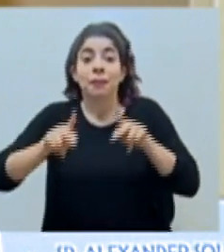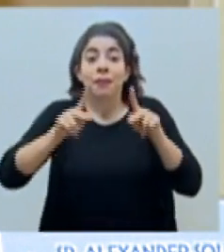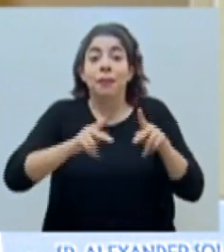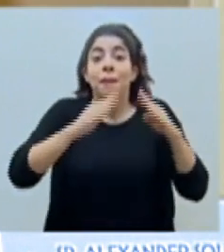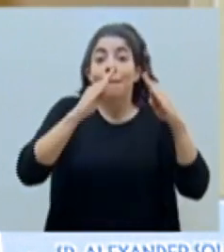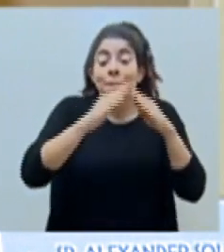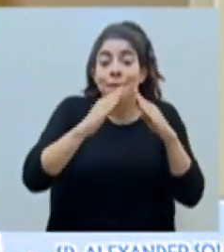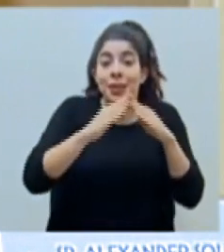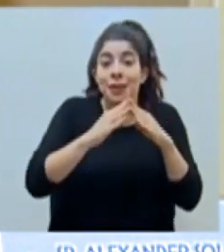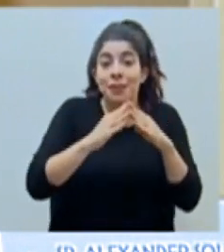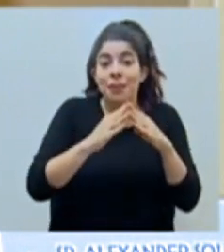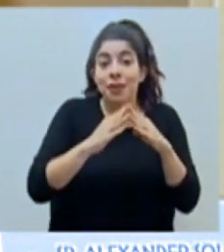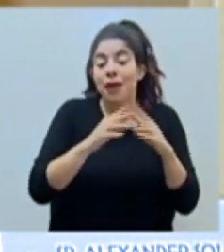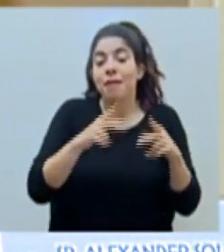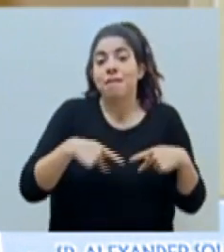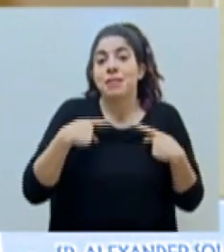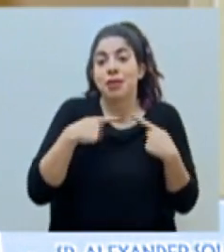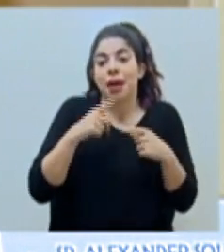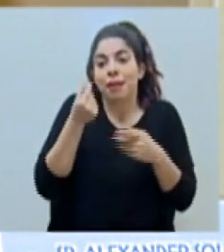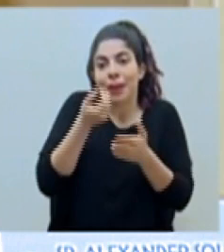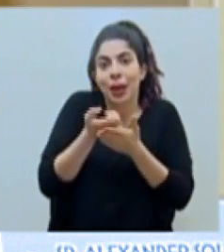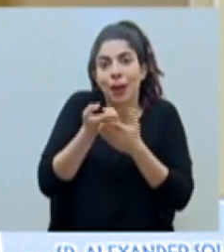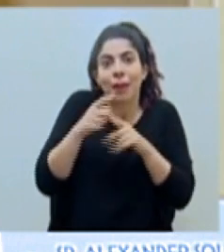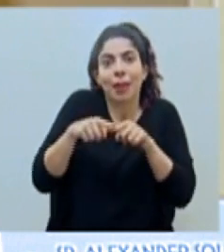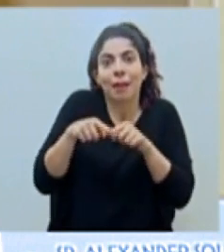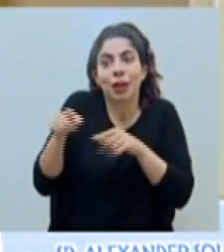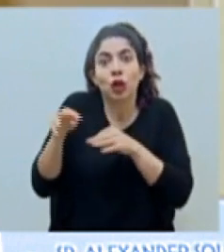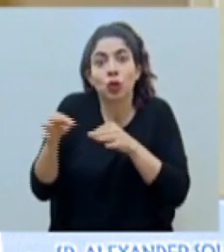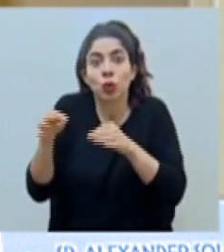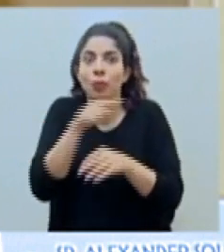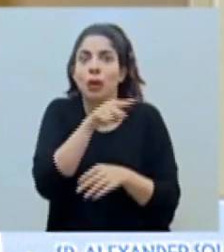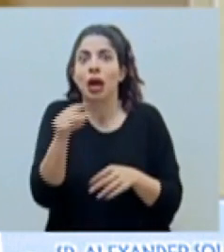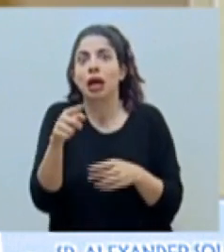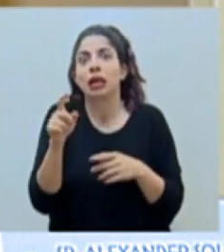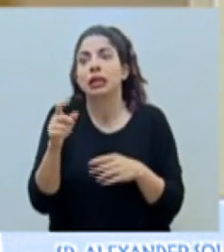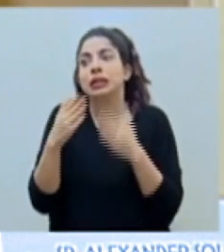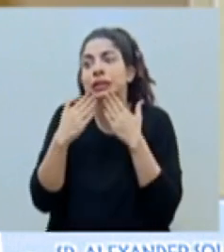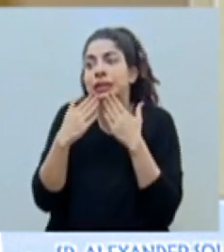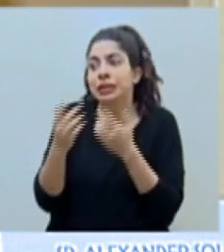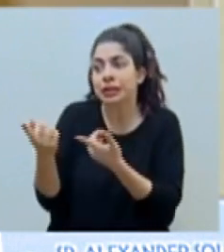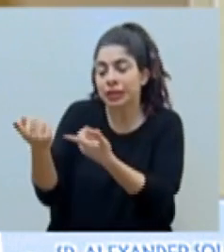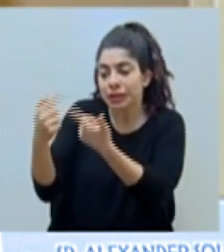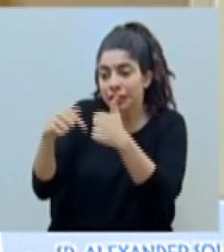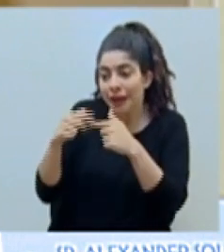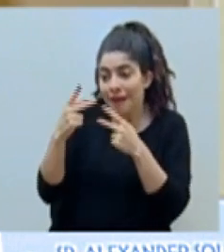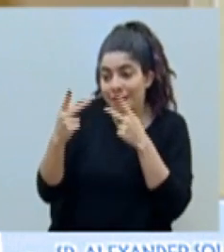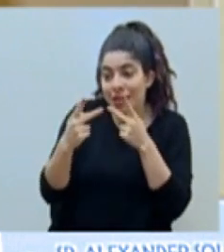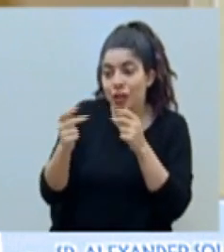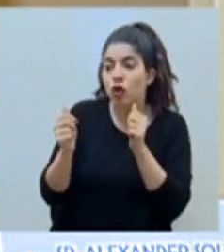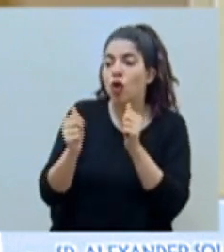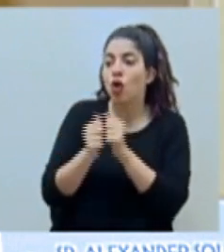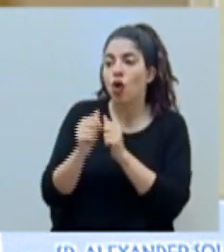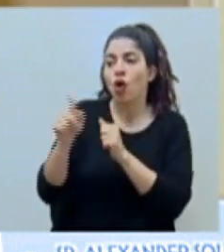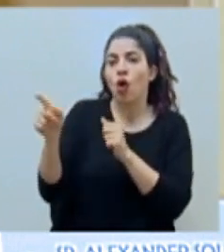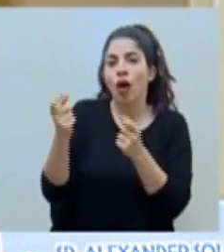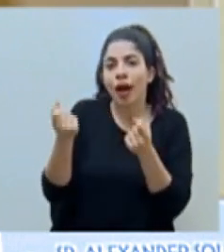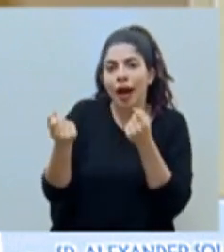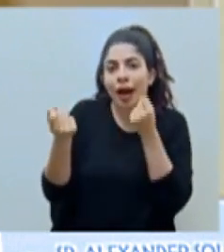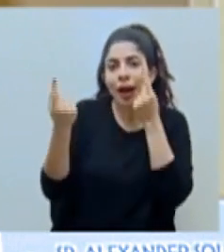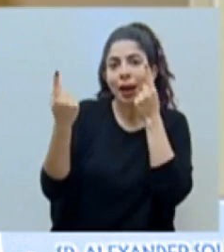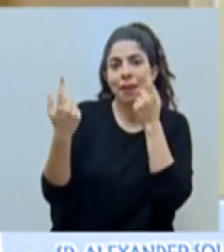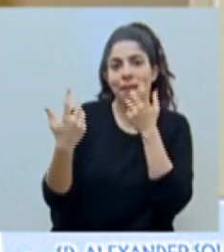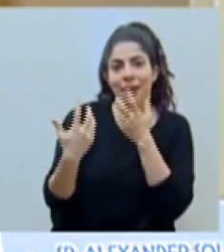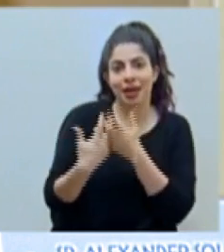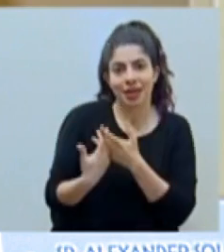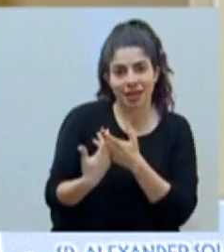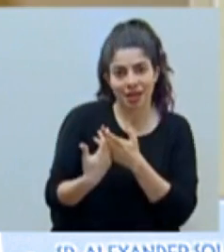viven del turismo en estas zonas, pues estarán muy agradecidas de que tengamos un comportamiento empático, un comportamiento